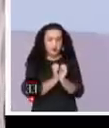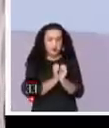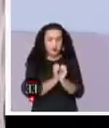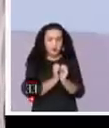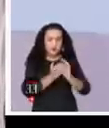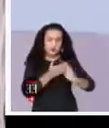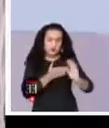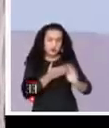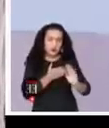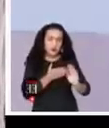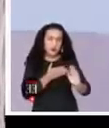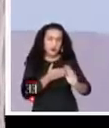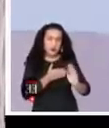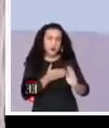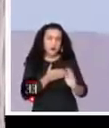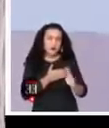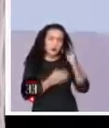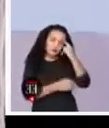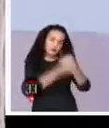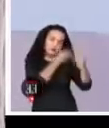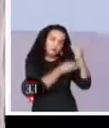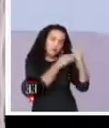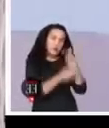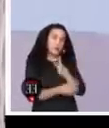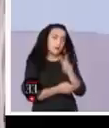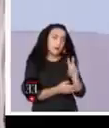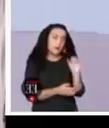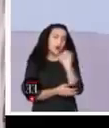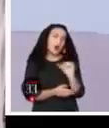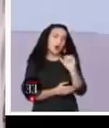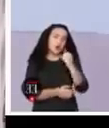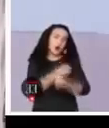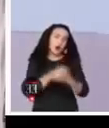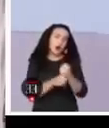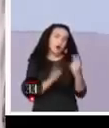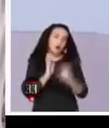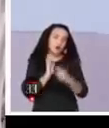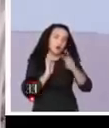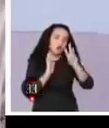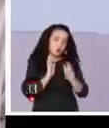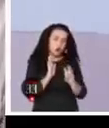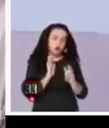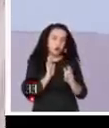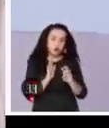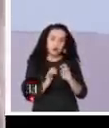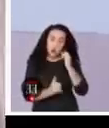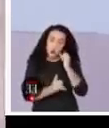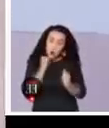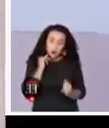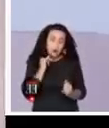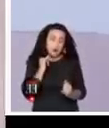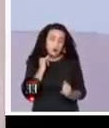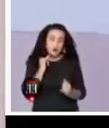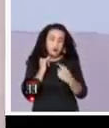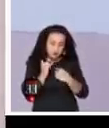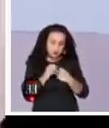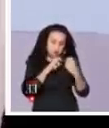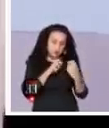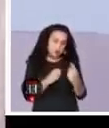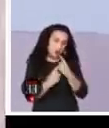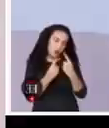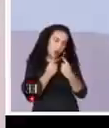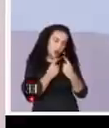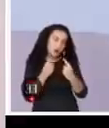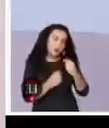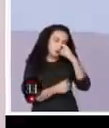aquel 22 de agosto del 2008 donde hable por última vez con él cuando él